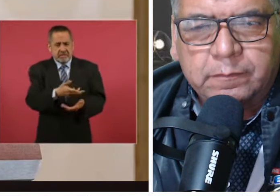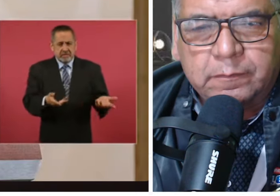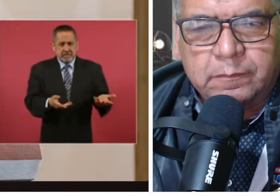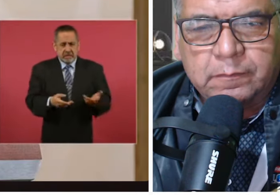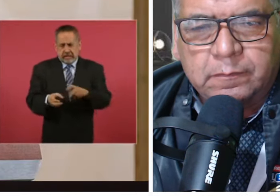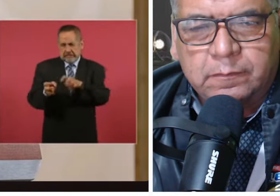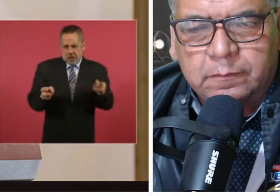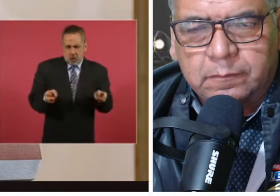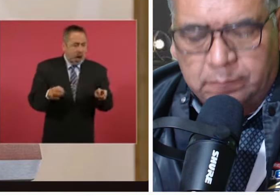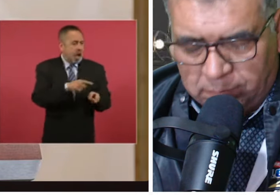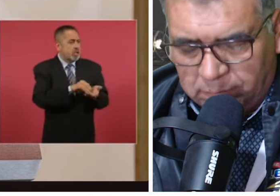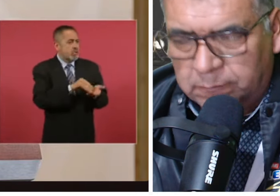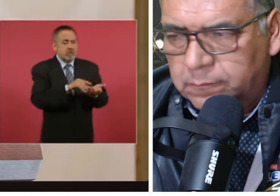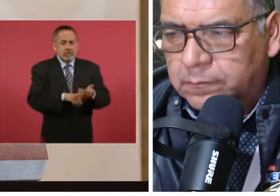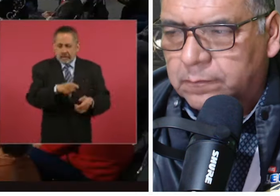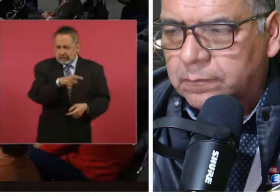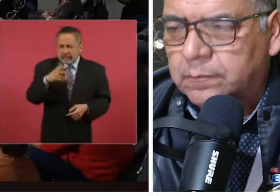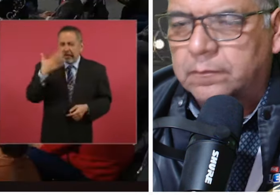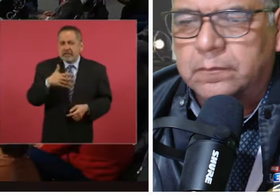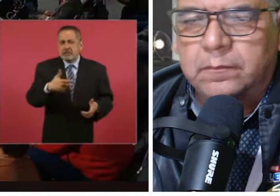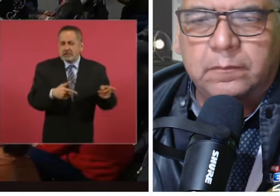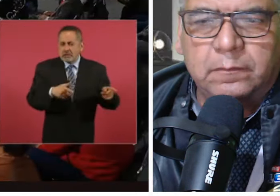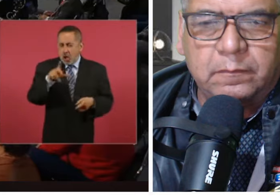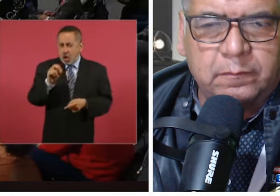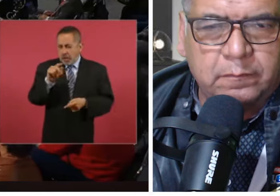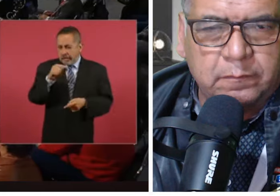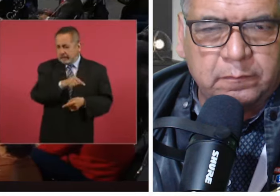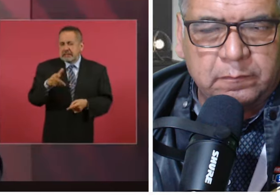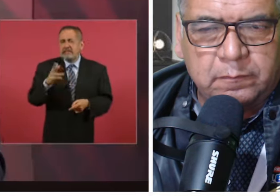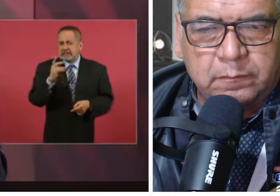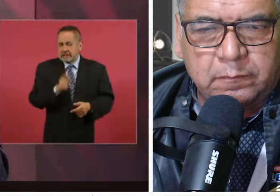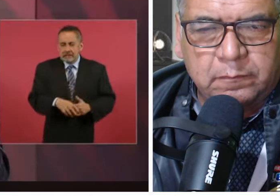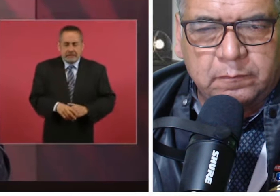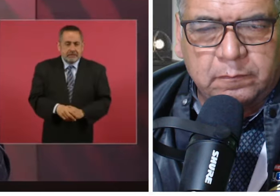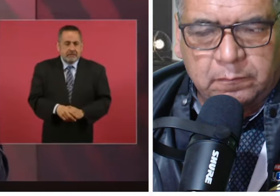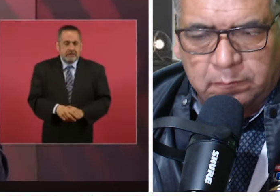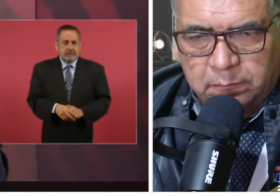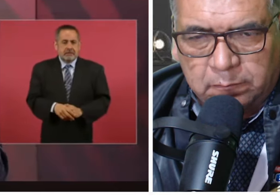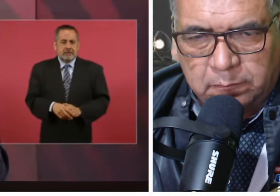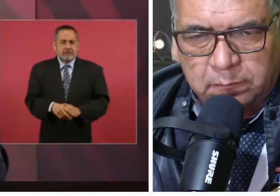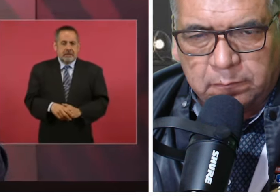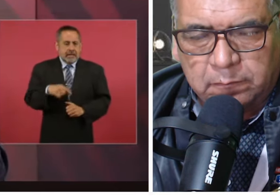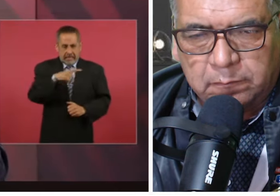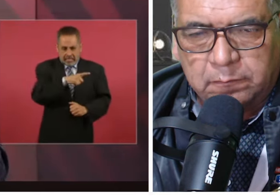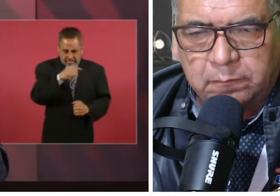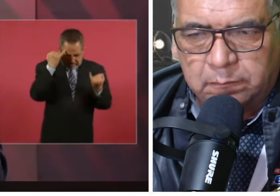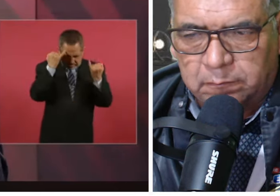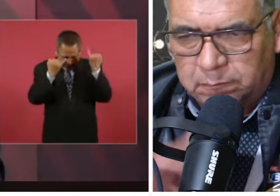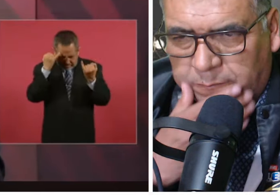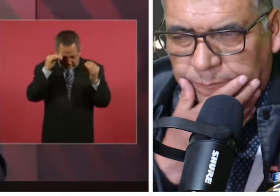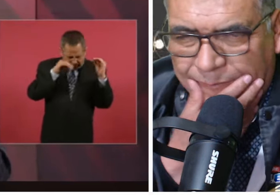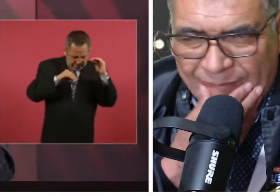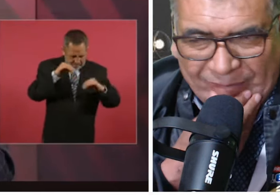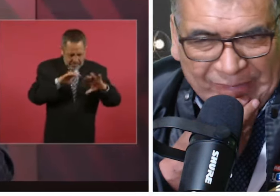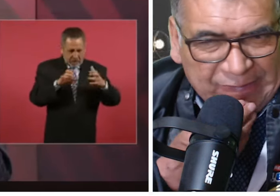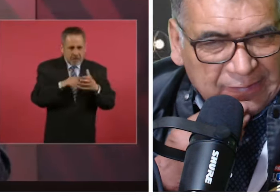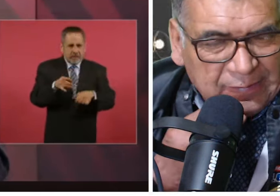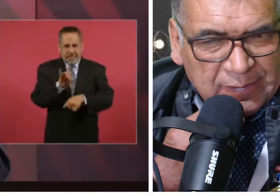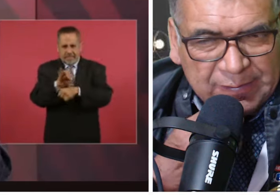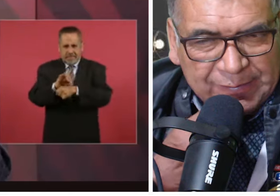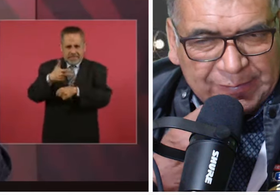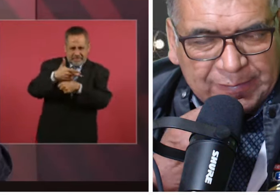fuera de Televisa. ¿Saben qué hizo este Loret de Mola? Fue el creador, independientemente del